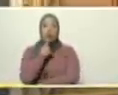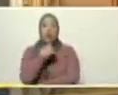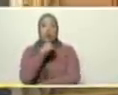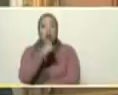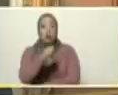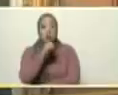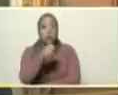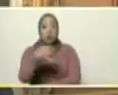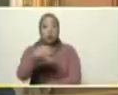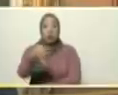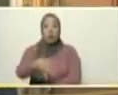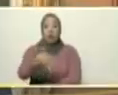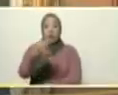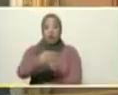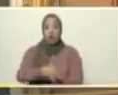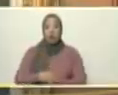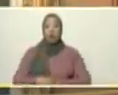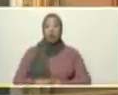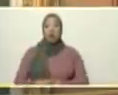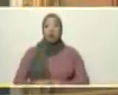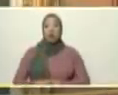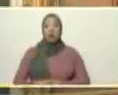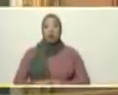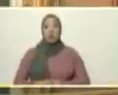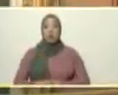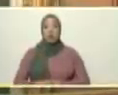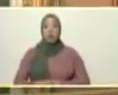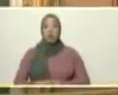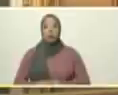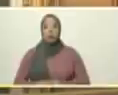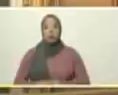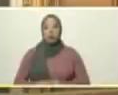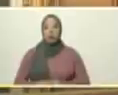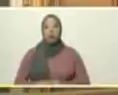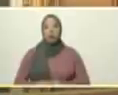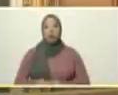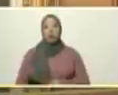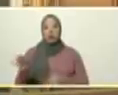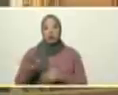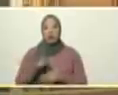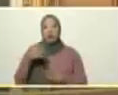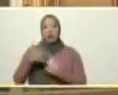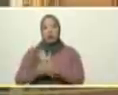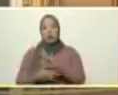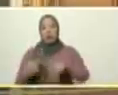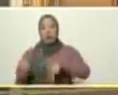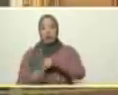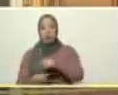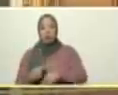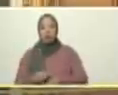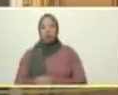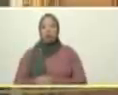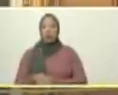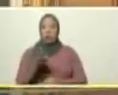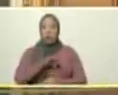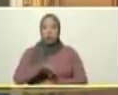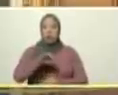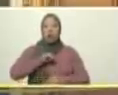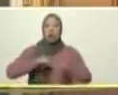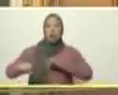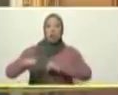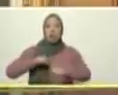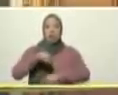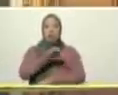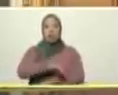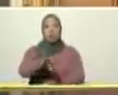popular, para, bueno, ver las tareas que hay hacia el futuro, las tareas de articulación de los movimientos sociales,